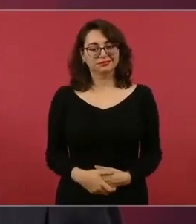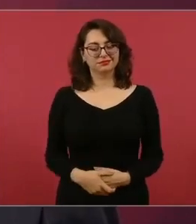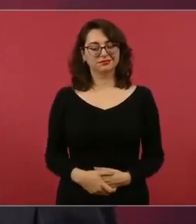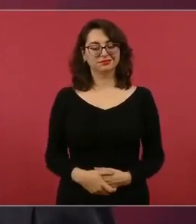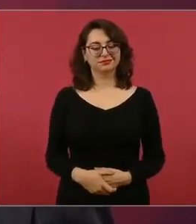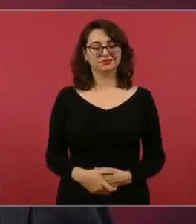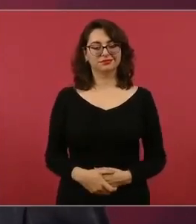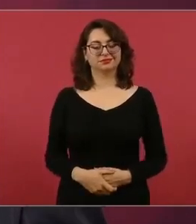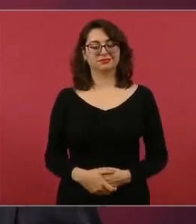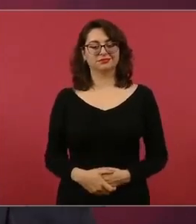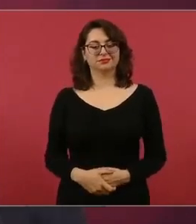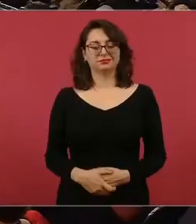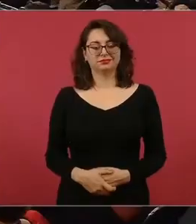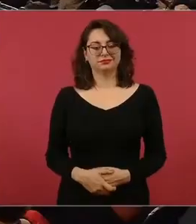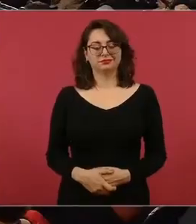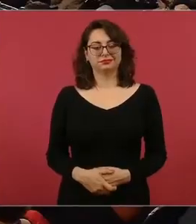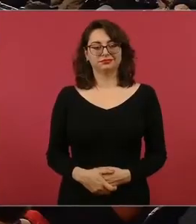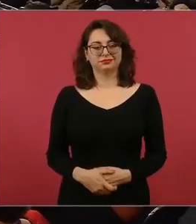Todavía fue más fino, ¿no?